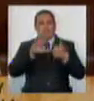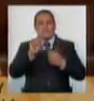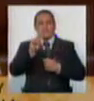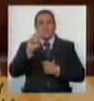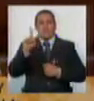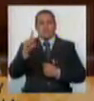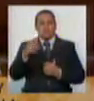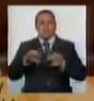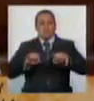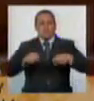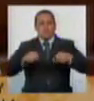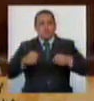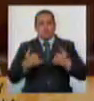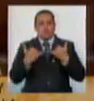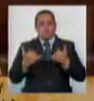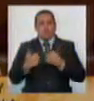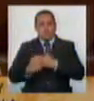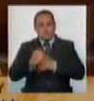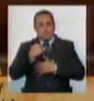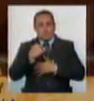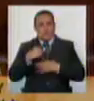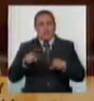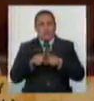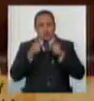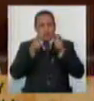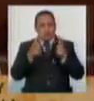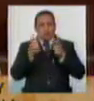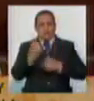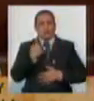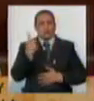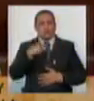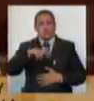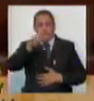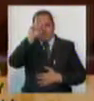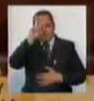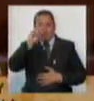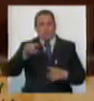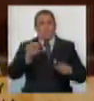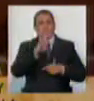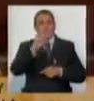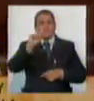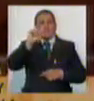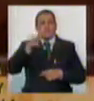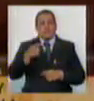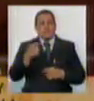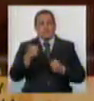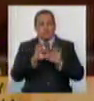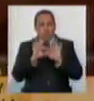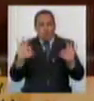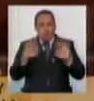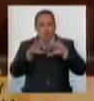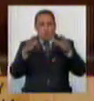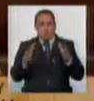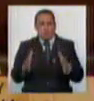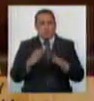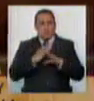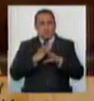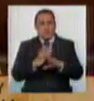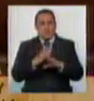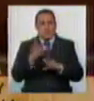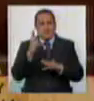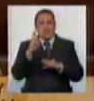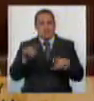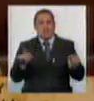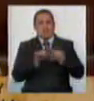3.621 motocicletas que hoy refuerzan el patrullaje en todo el país, 20.000 equipos completos antimotines